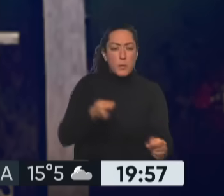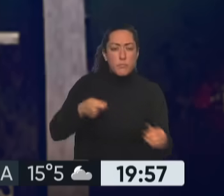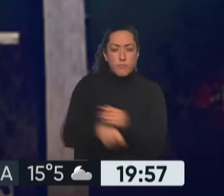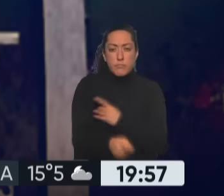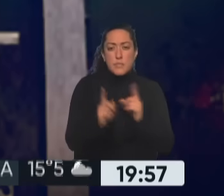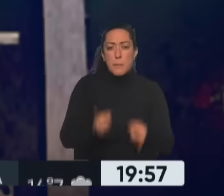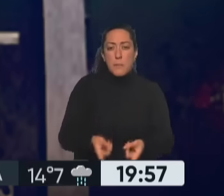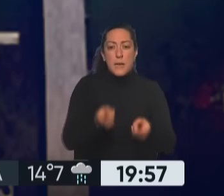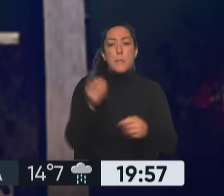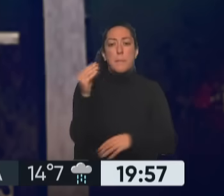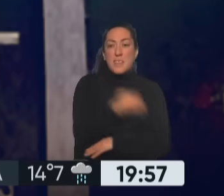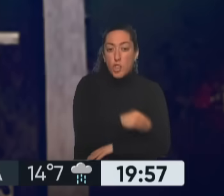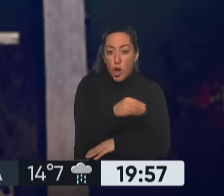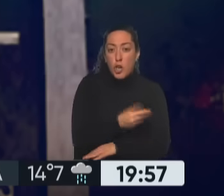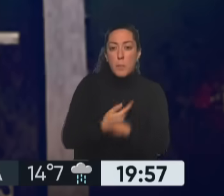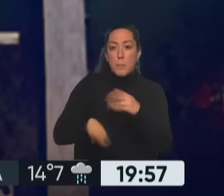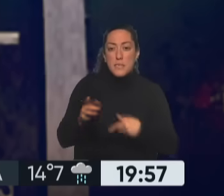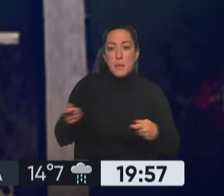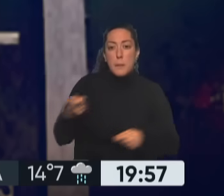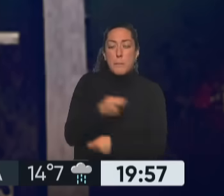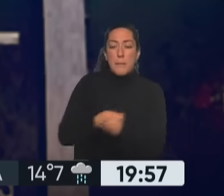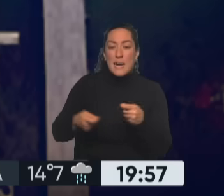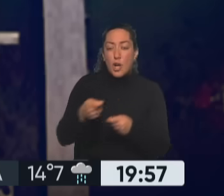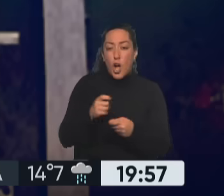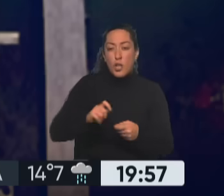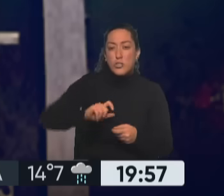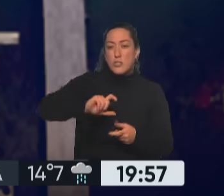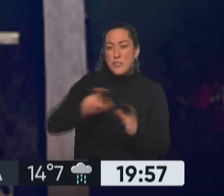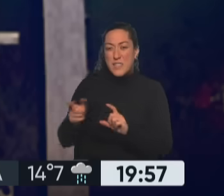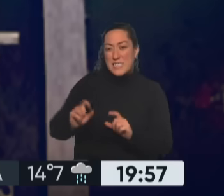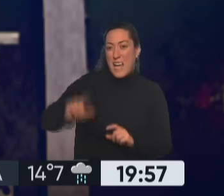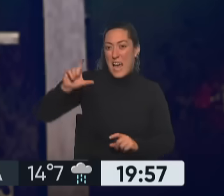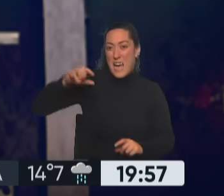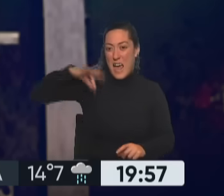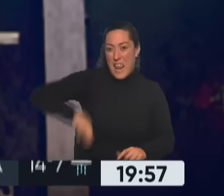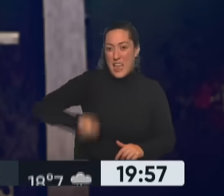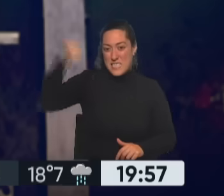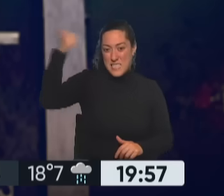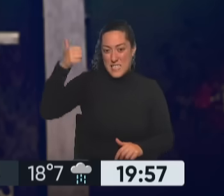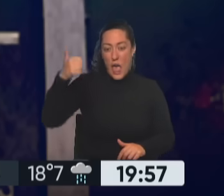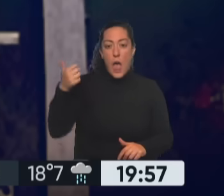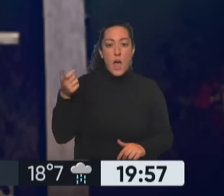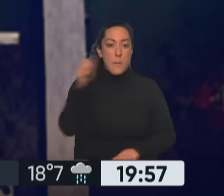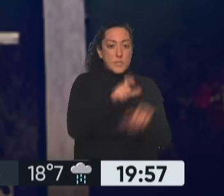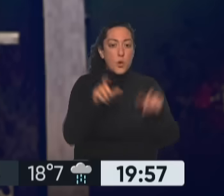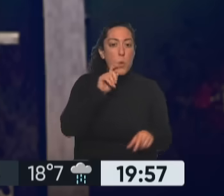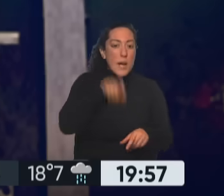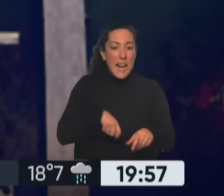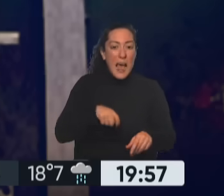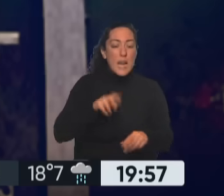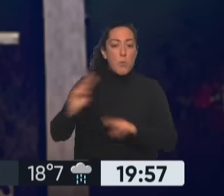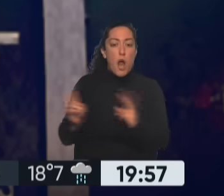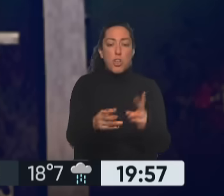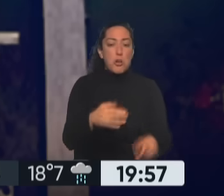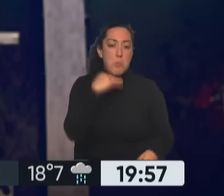gran parte del petróleo adquirido en el mercado abierto con grandes ganancias. No les importa cuántas personas en Ucrania estén siendo